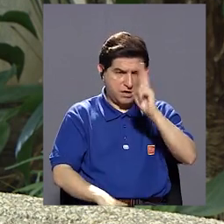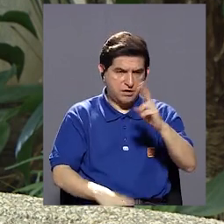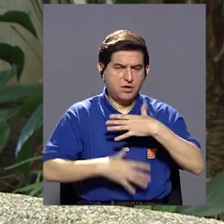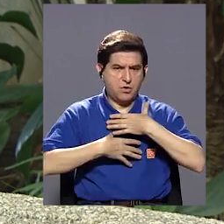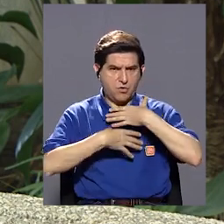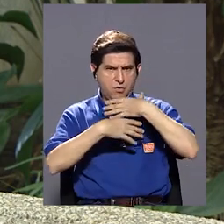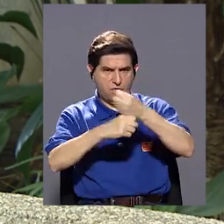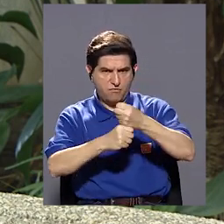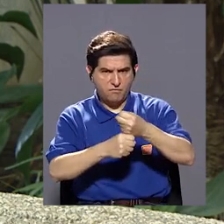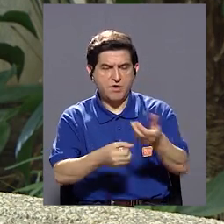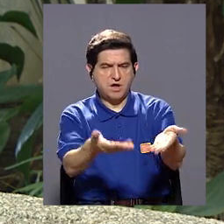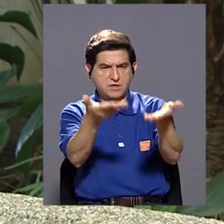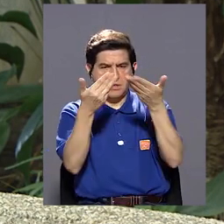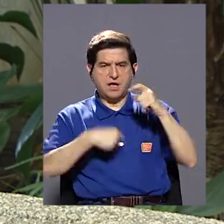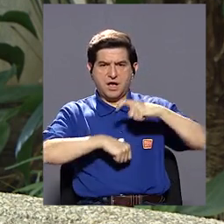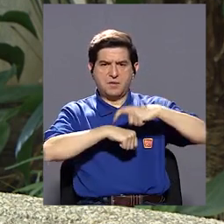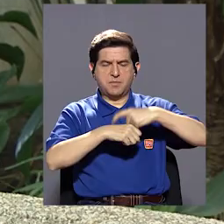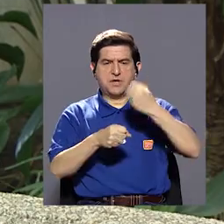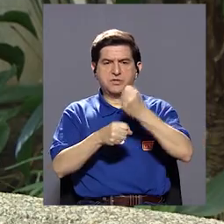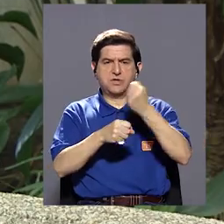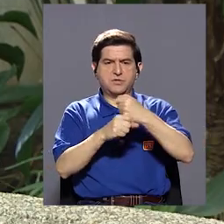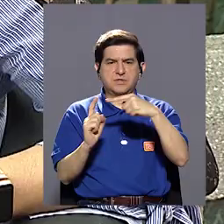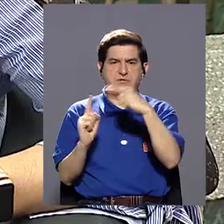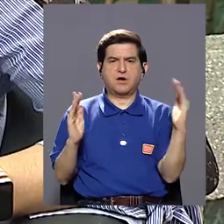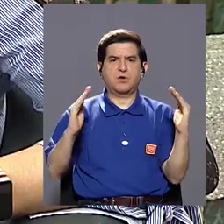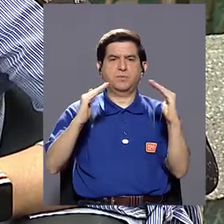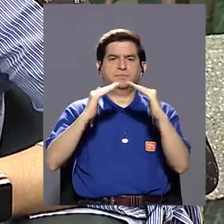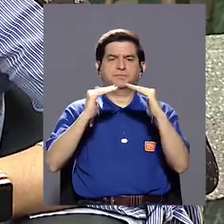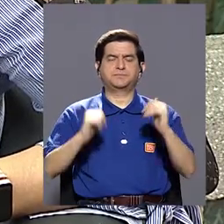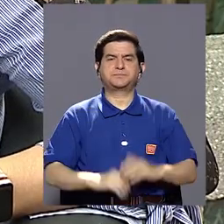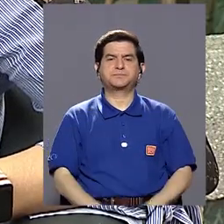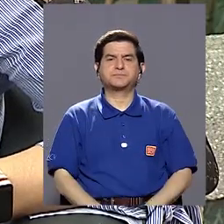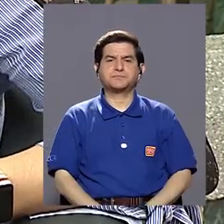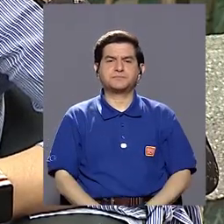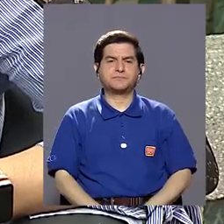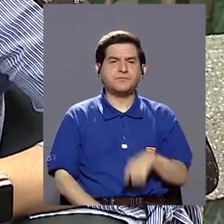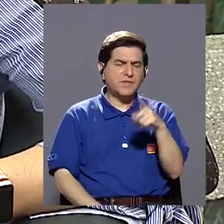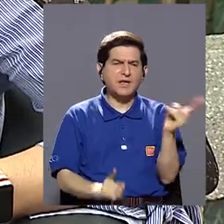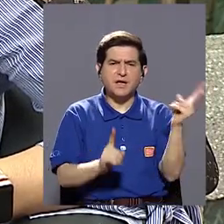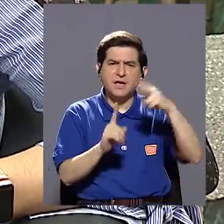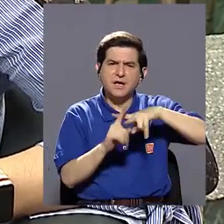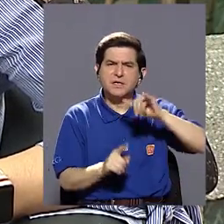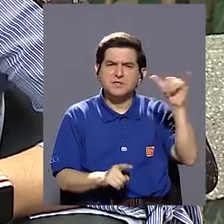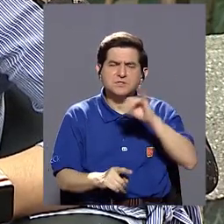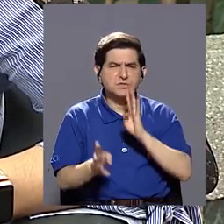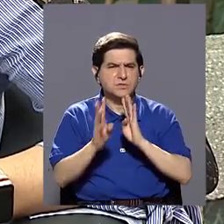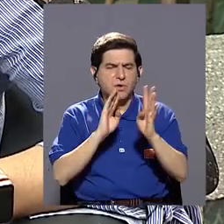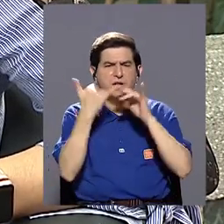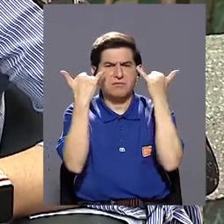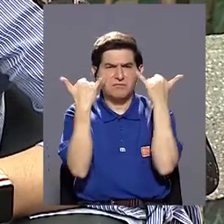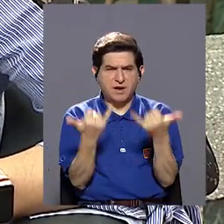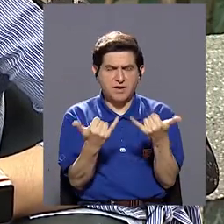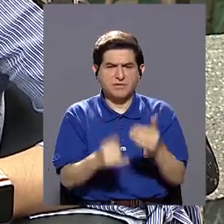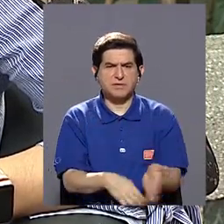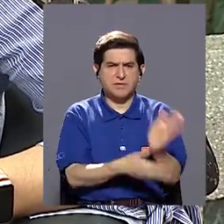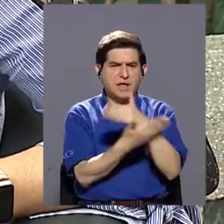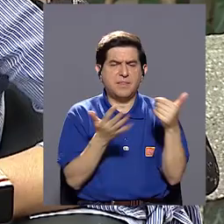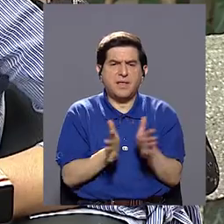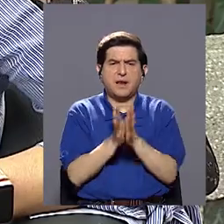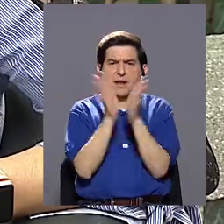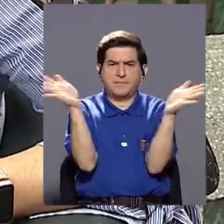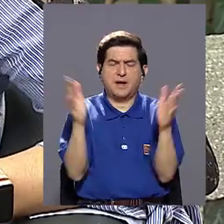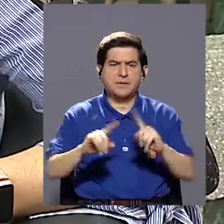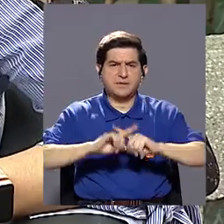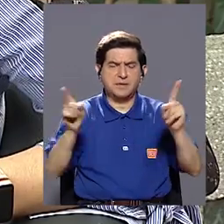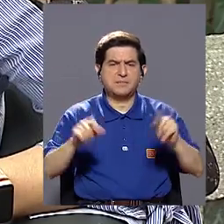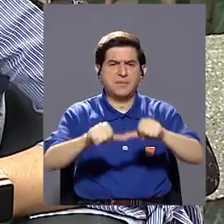esa confianza que nos otorgaron a la hora de ir a teletrabajar. Esteban, esto también aplica porque hemos conversado acerca de la parte pública,